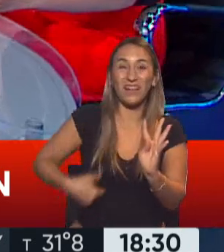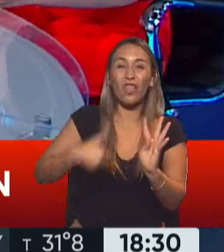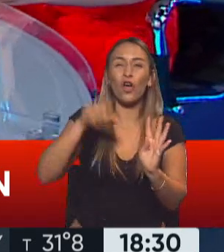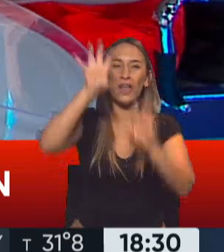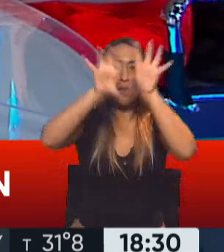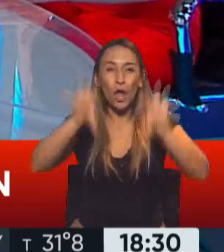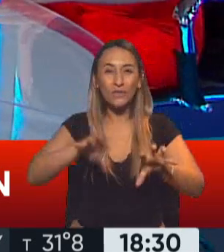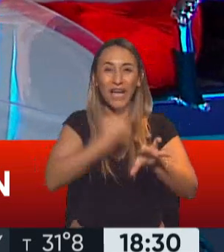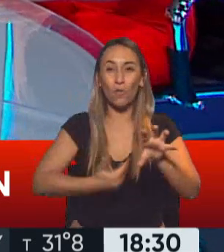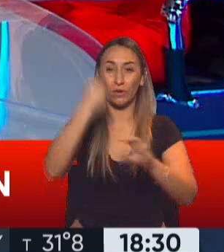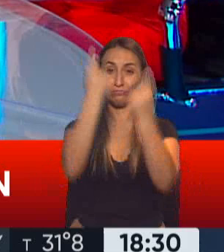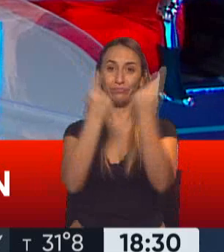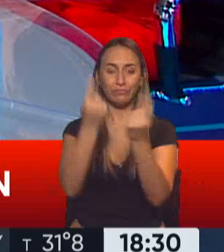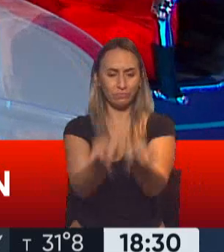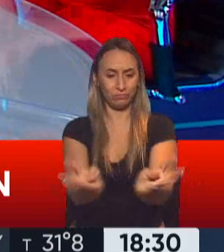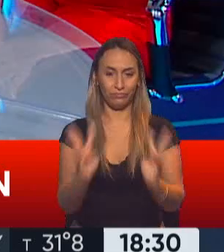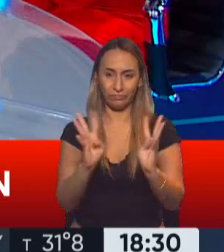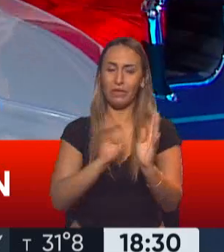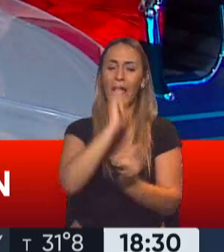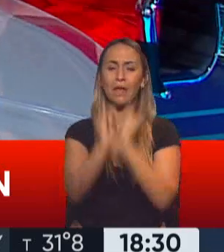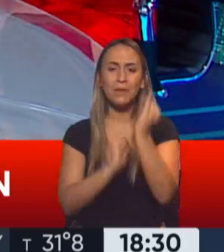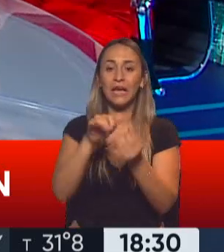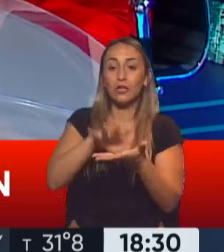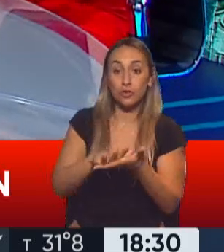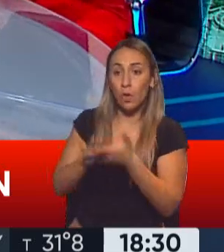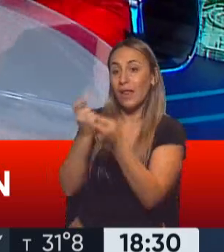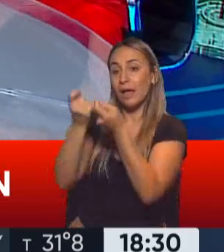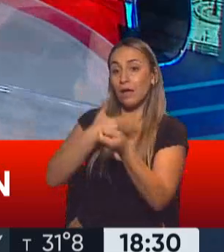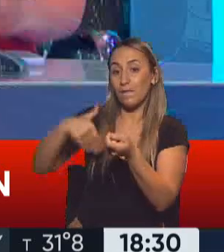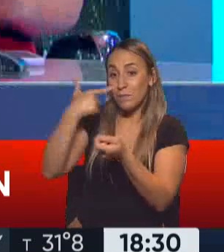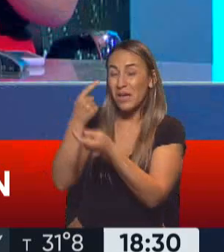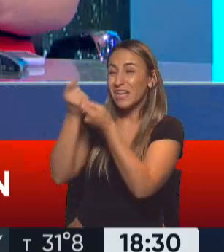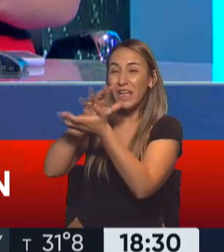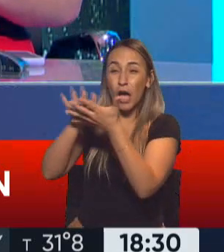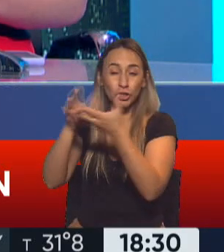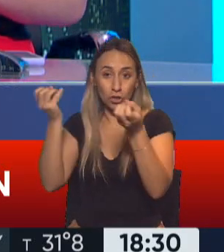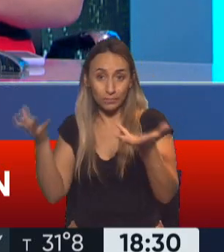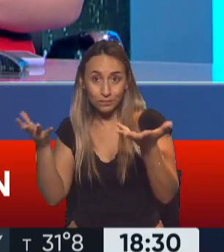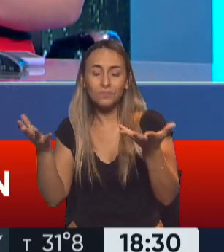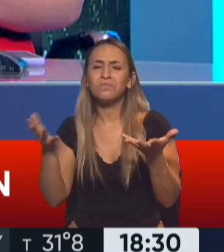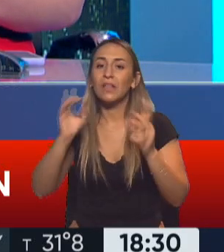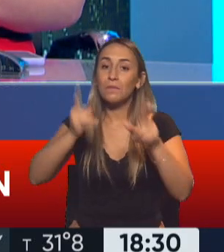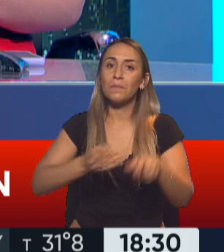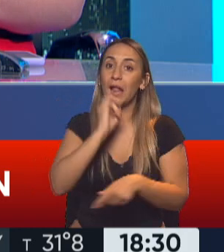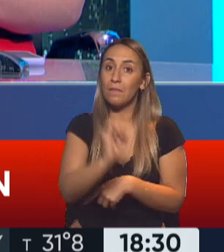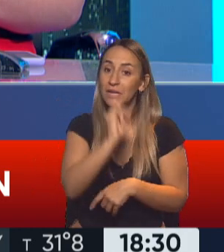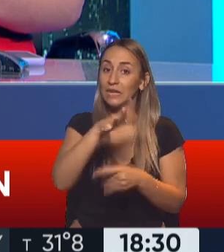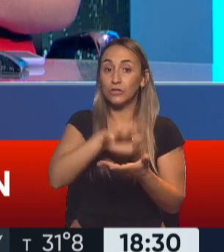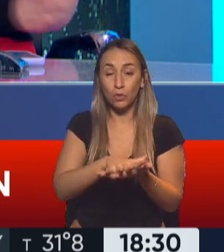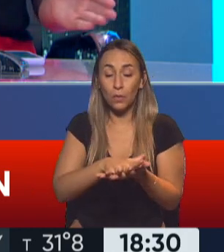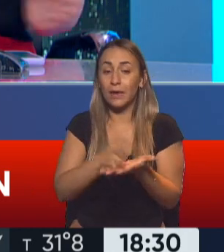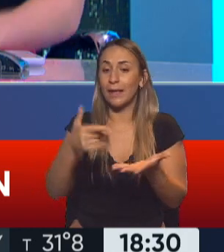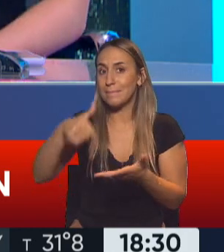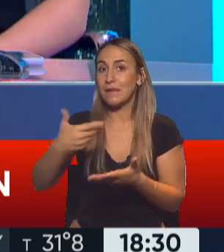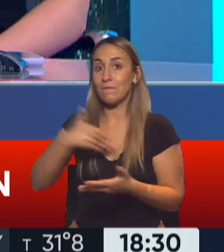qué estado está la negociación en este momento, cuál es la posición argentina y básicamente por qué todavía no se puede llegar a un acuerdo con el Fondo